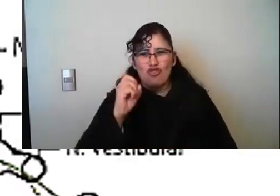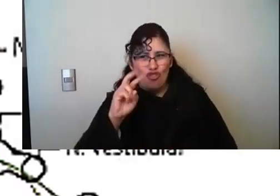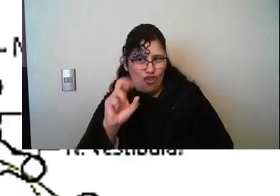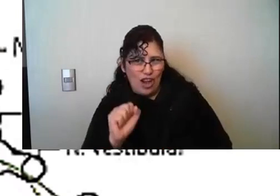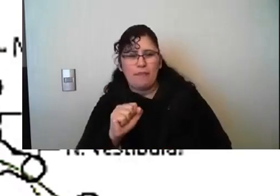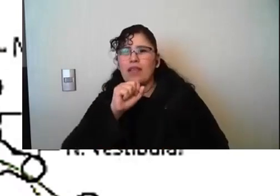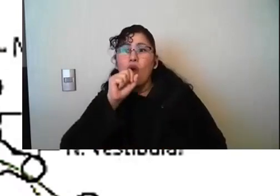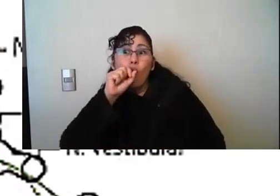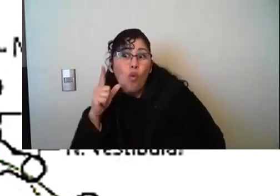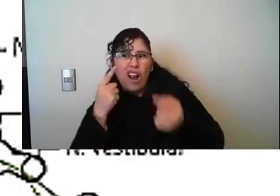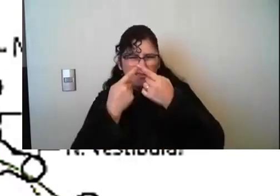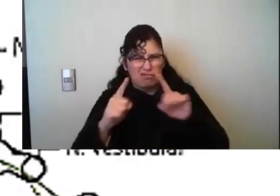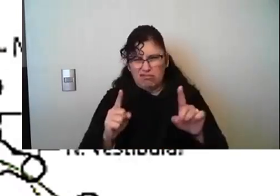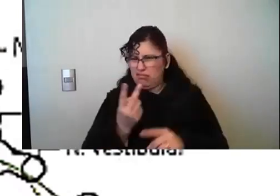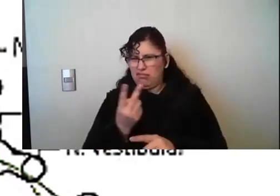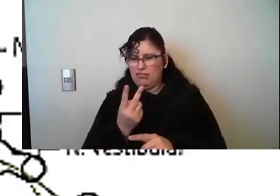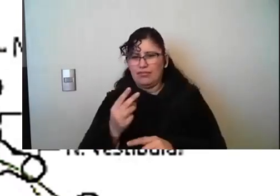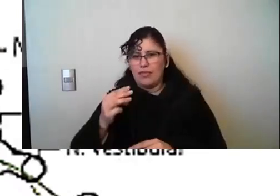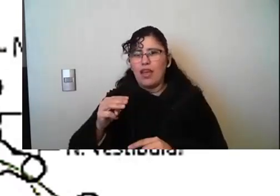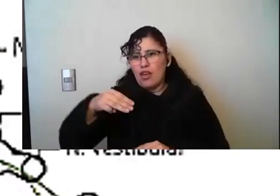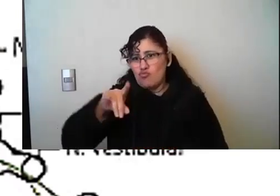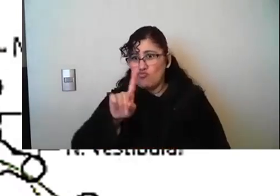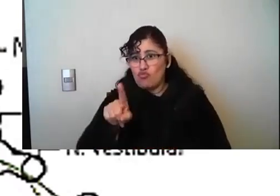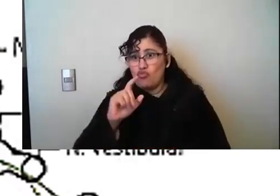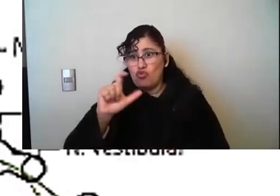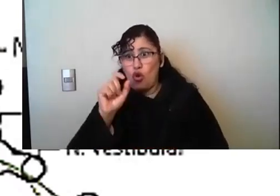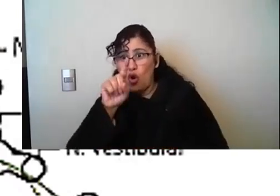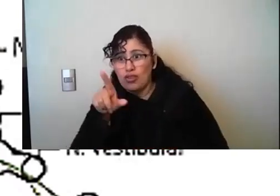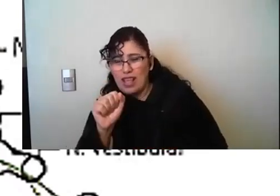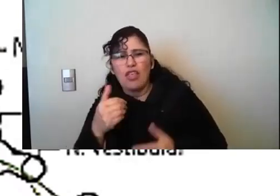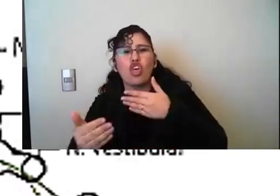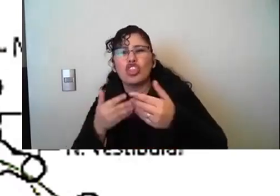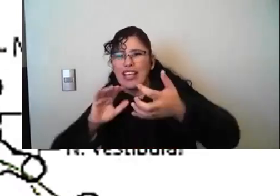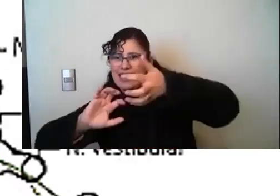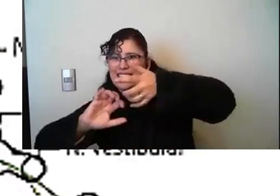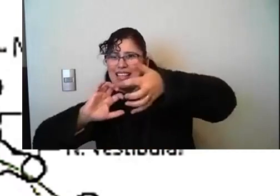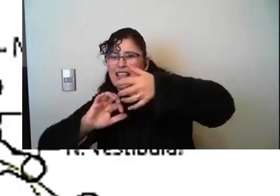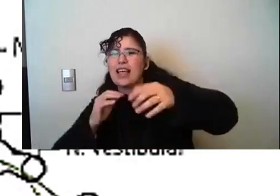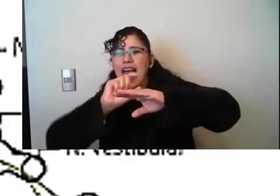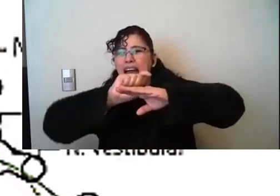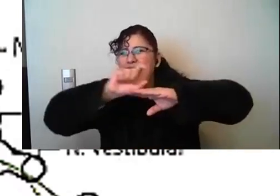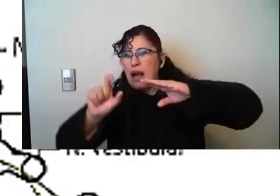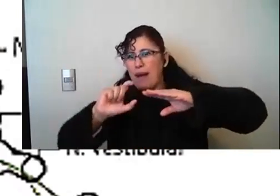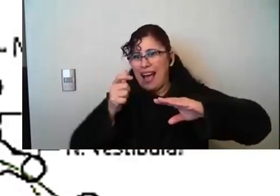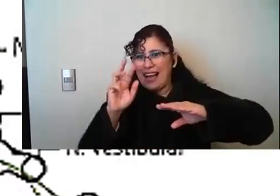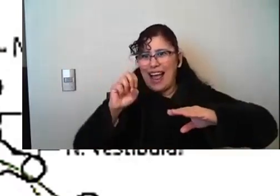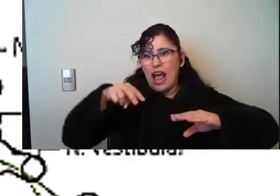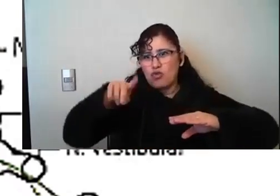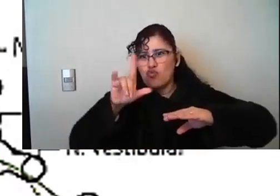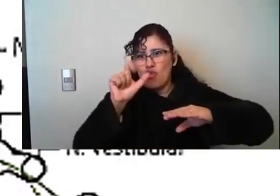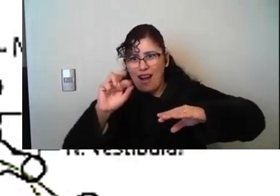diferencia? Que las musgosas hacían sinapsis en la capa granular y las trepadoras hacían